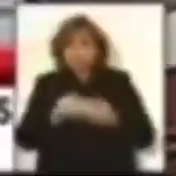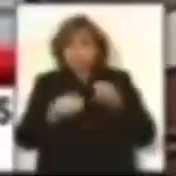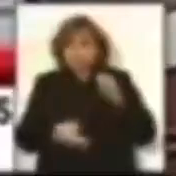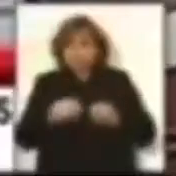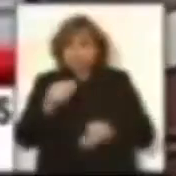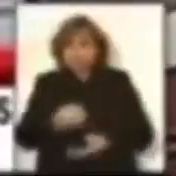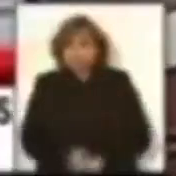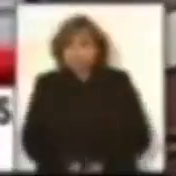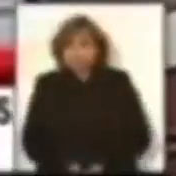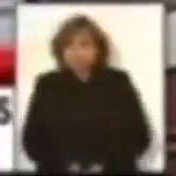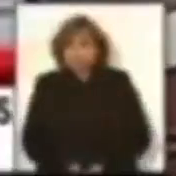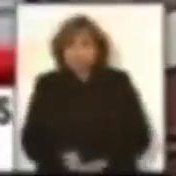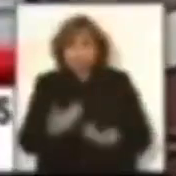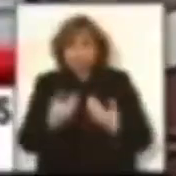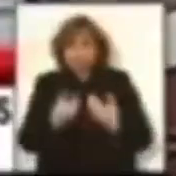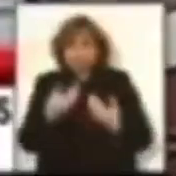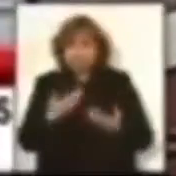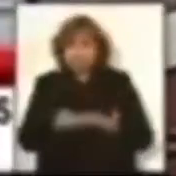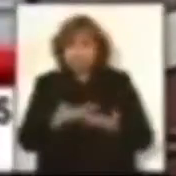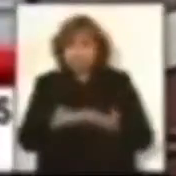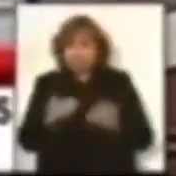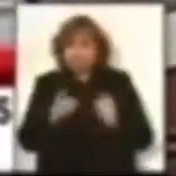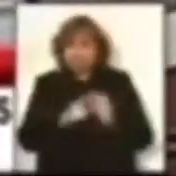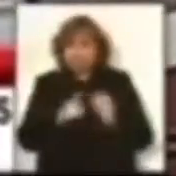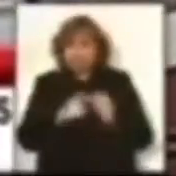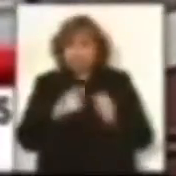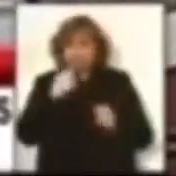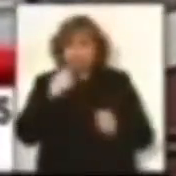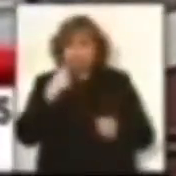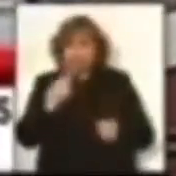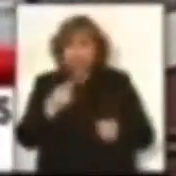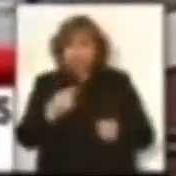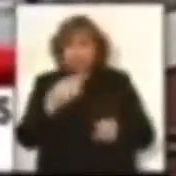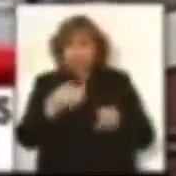judicial. De tal manera que no tendremos la última palabra en ese aspecto, sino la tendrá el Poder Judicial.